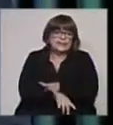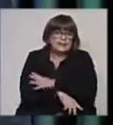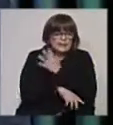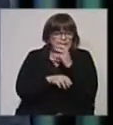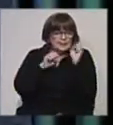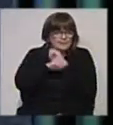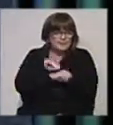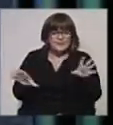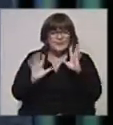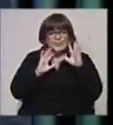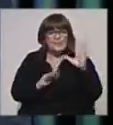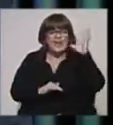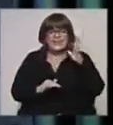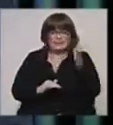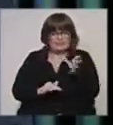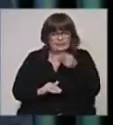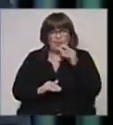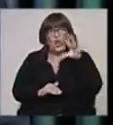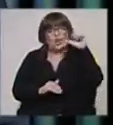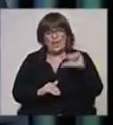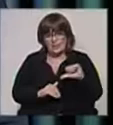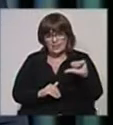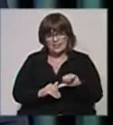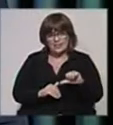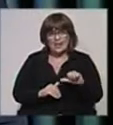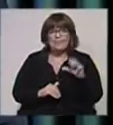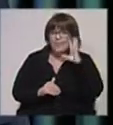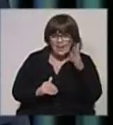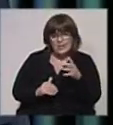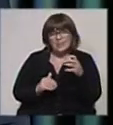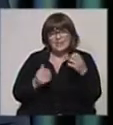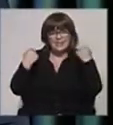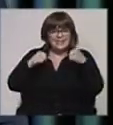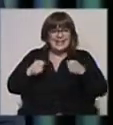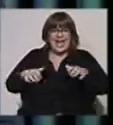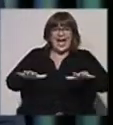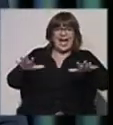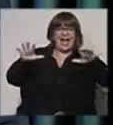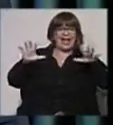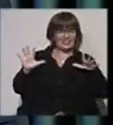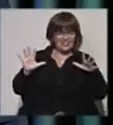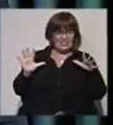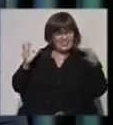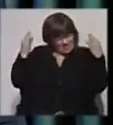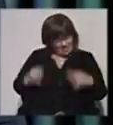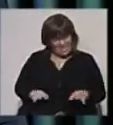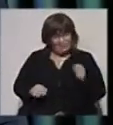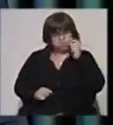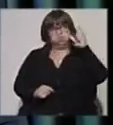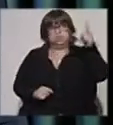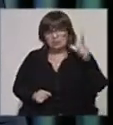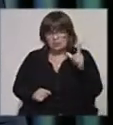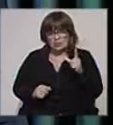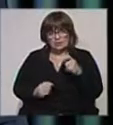se puede imaginar, y no creo que haya un entrenamiento para que te prepare para ir a